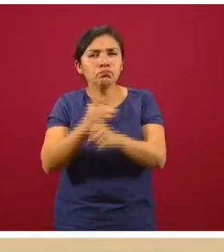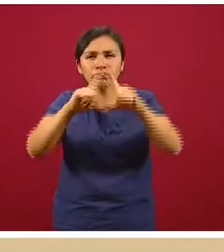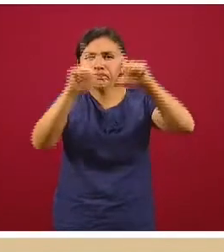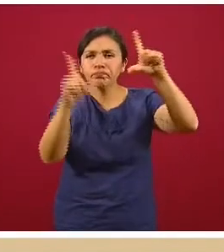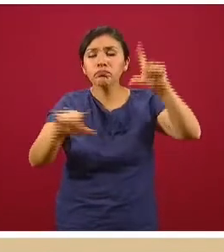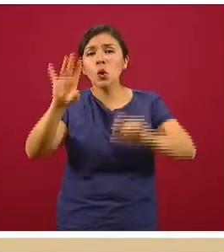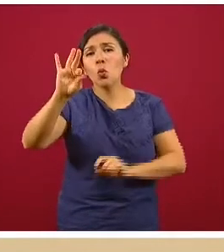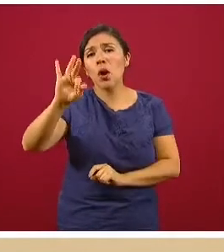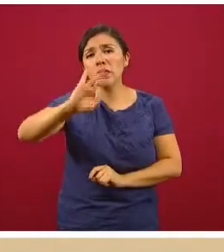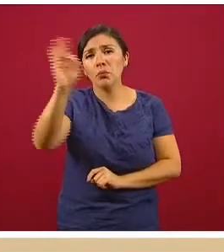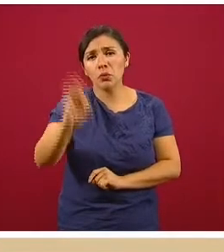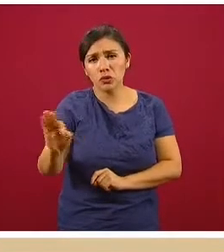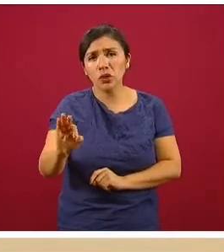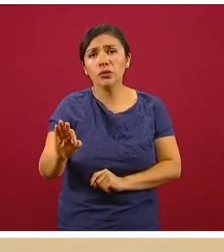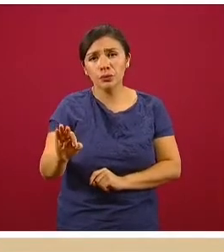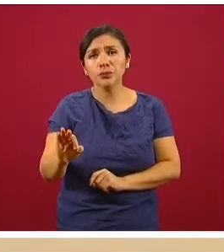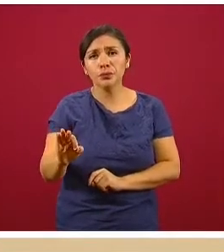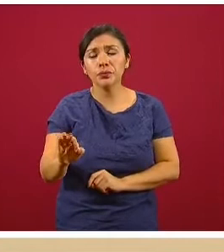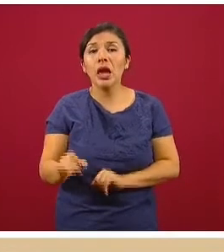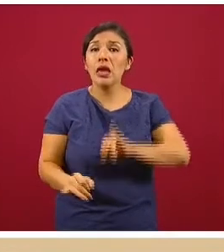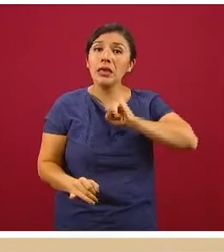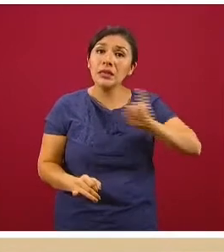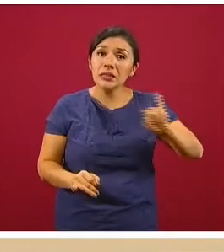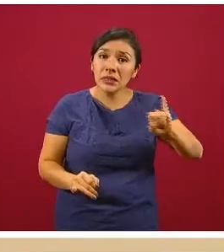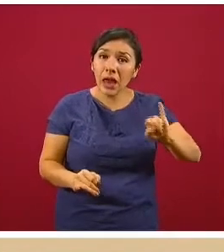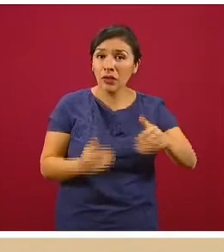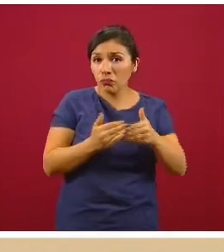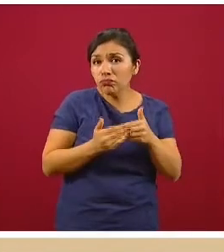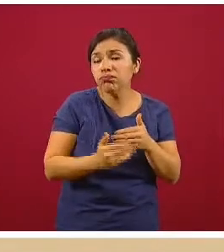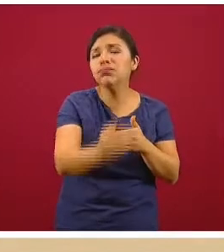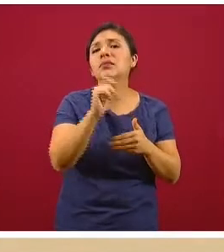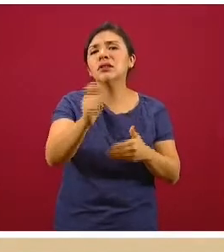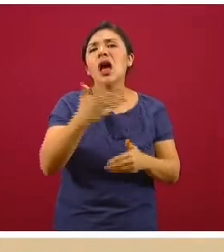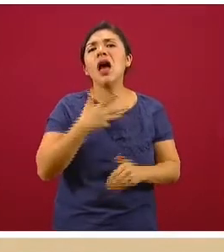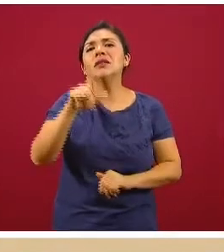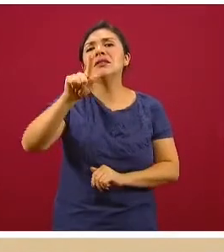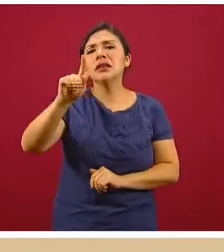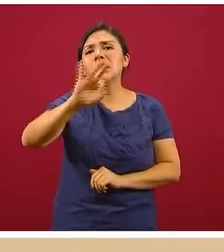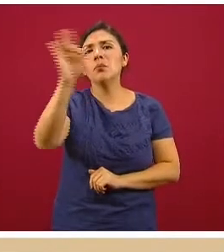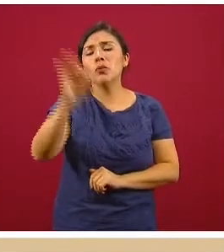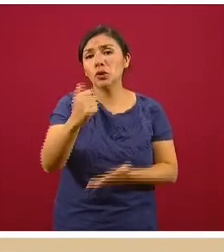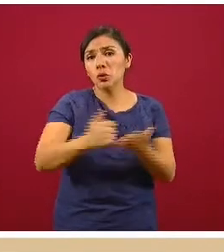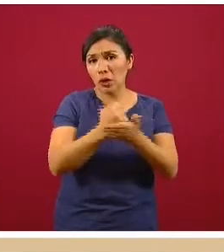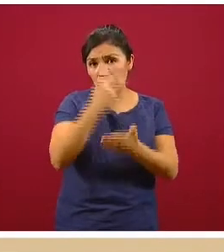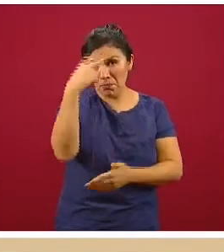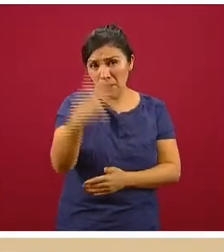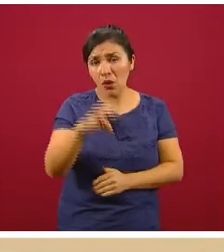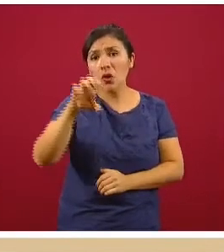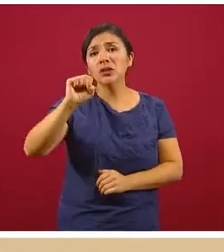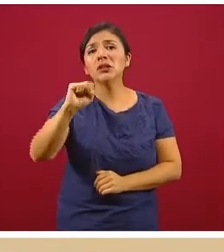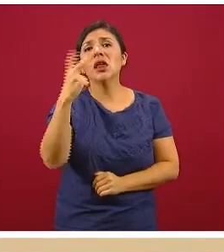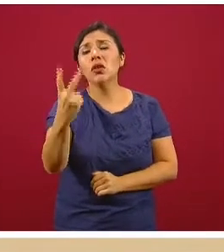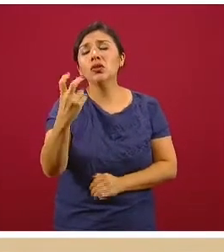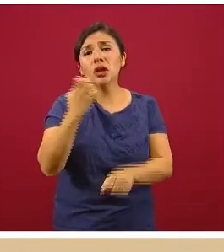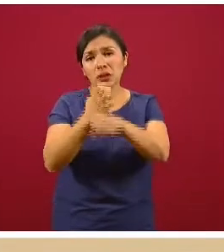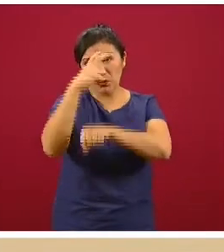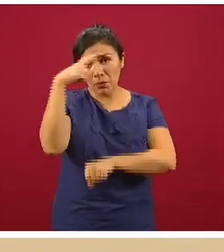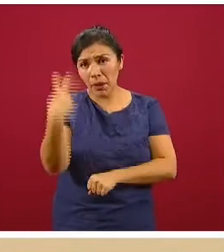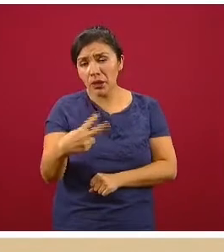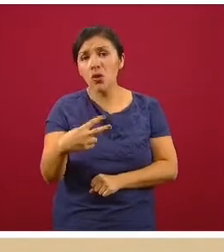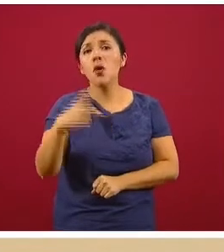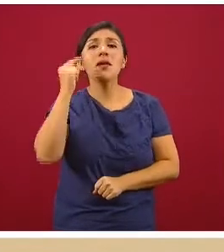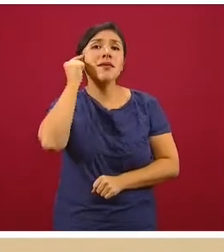de 40%, y desde el lado izquierdo en adelante, 70% para la Ciudad de México, 62% para el Estado de